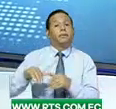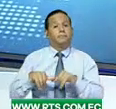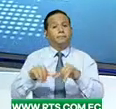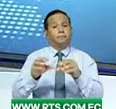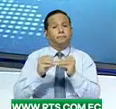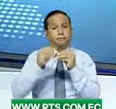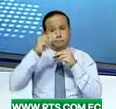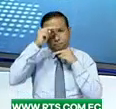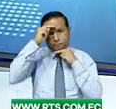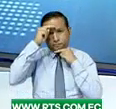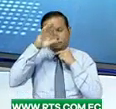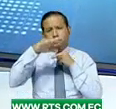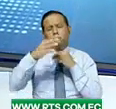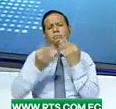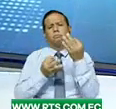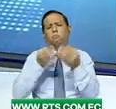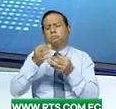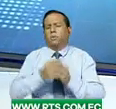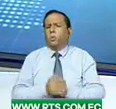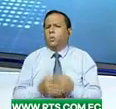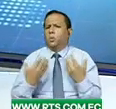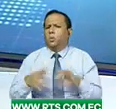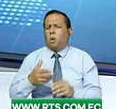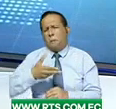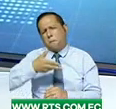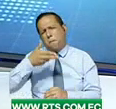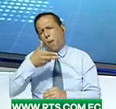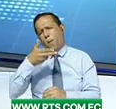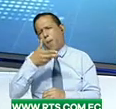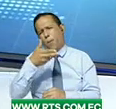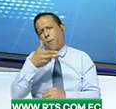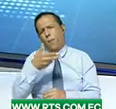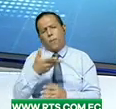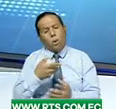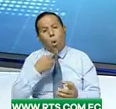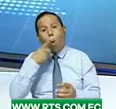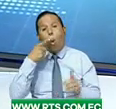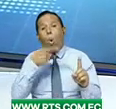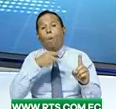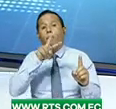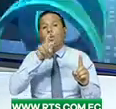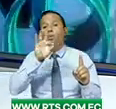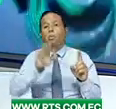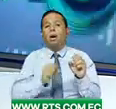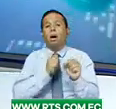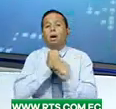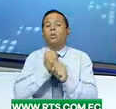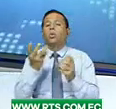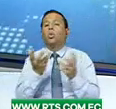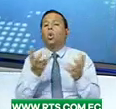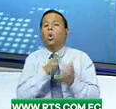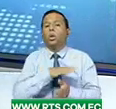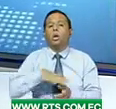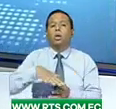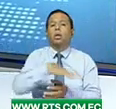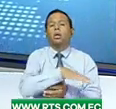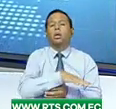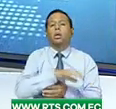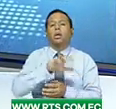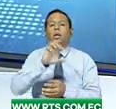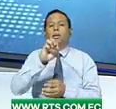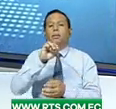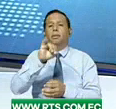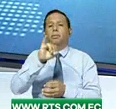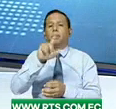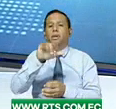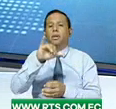noticias, amigos. Con varios impactos de bala, asesinaron a un hombre de 29 años de edad en la ciudadela San Emilio, en el